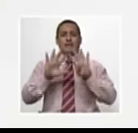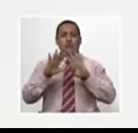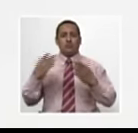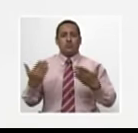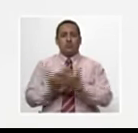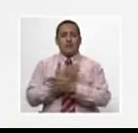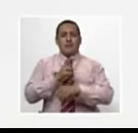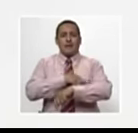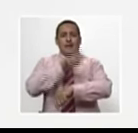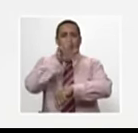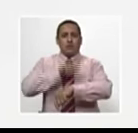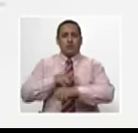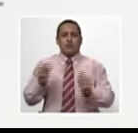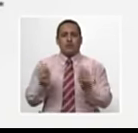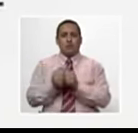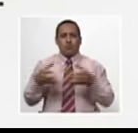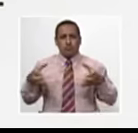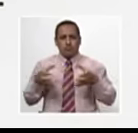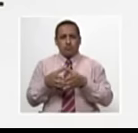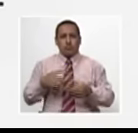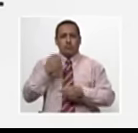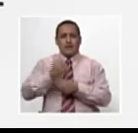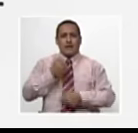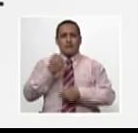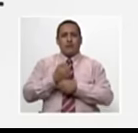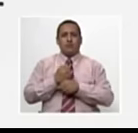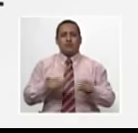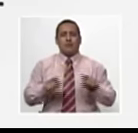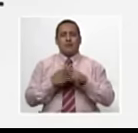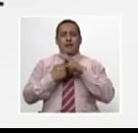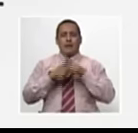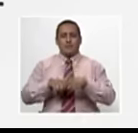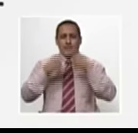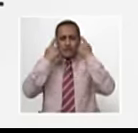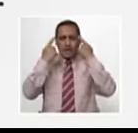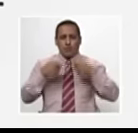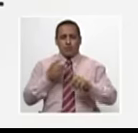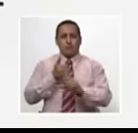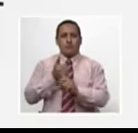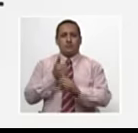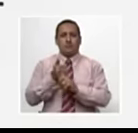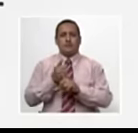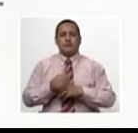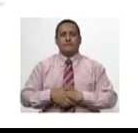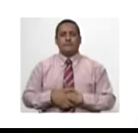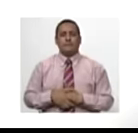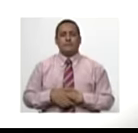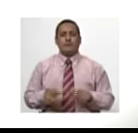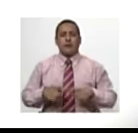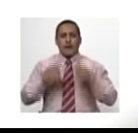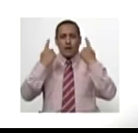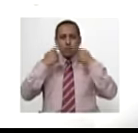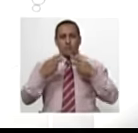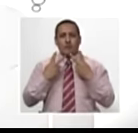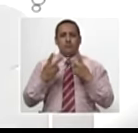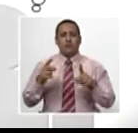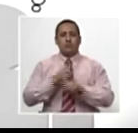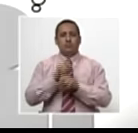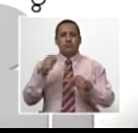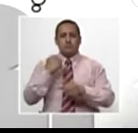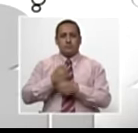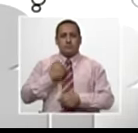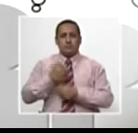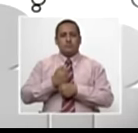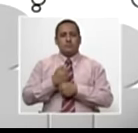de nuevas regiones mediante la fusión de departamentos a iniciativa de los mismos, iniciativa que